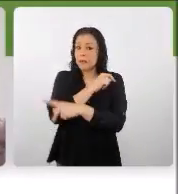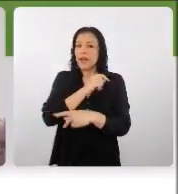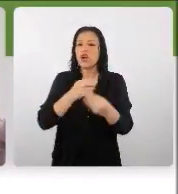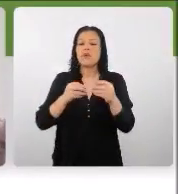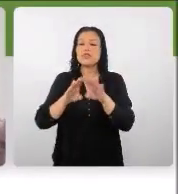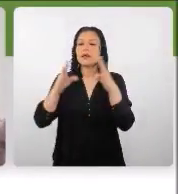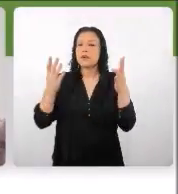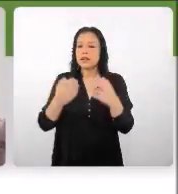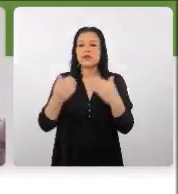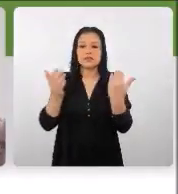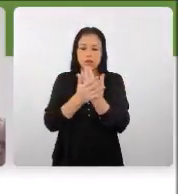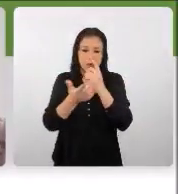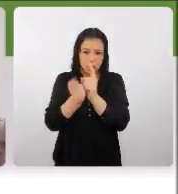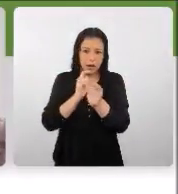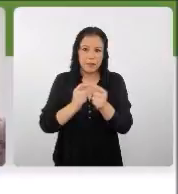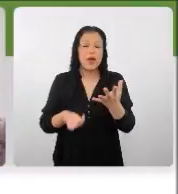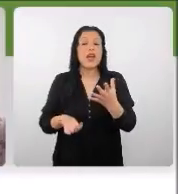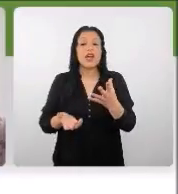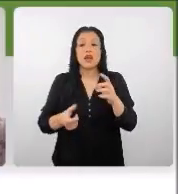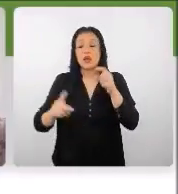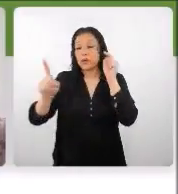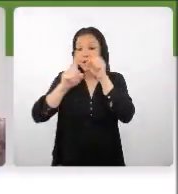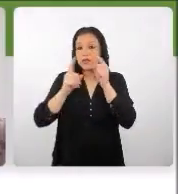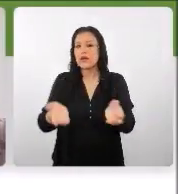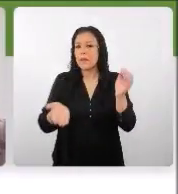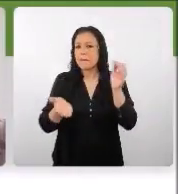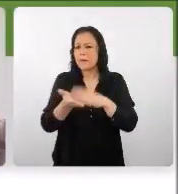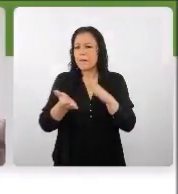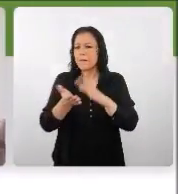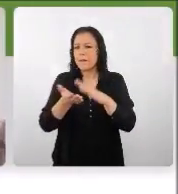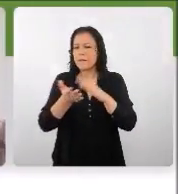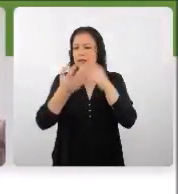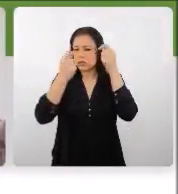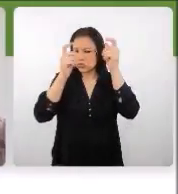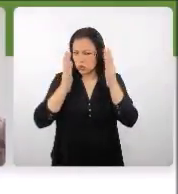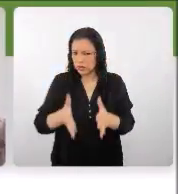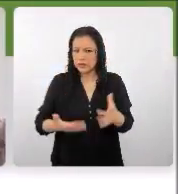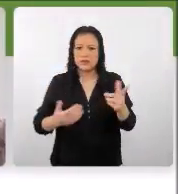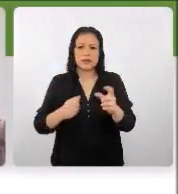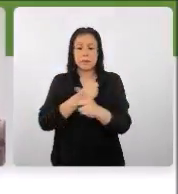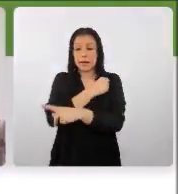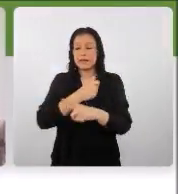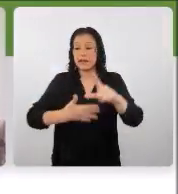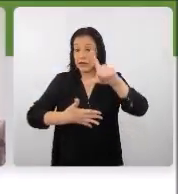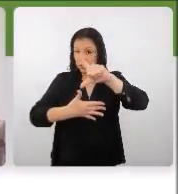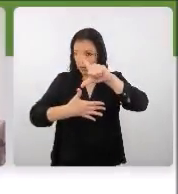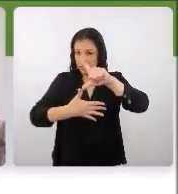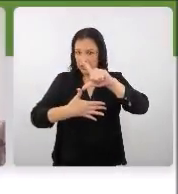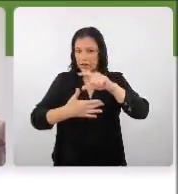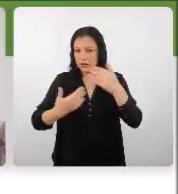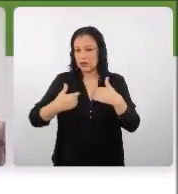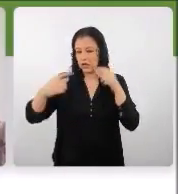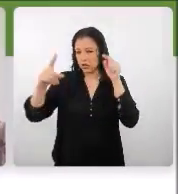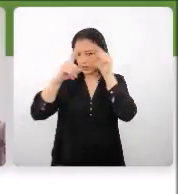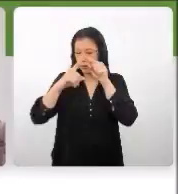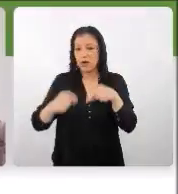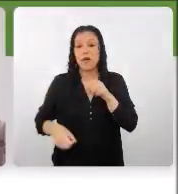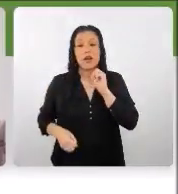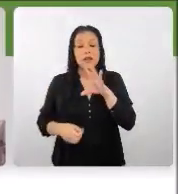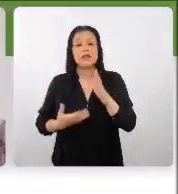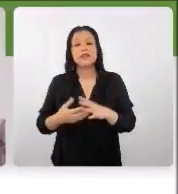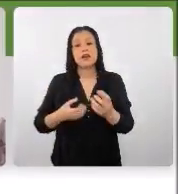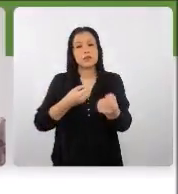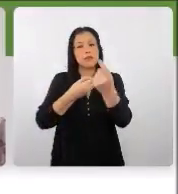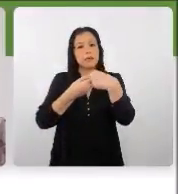que busca es que se incremente el número de turistas en estos países latinoamericanos, ¿no? Como les mencionaba, los participantes